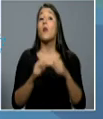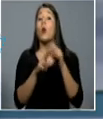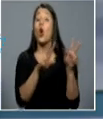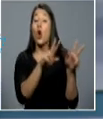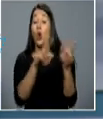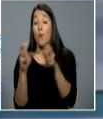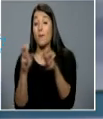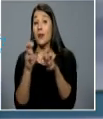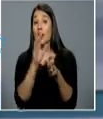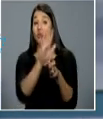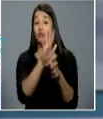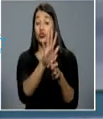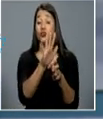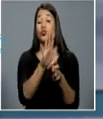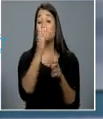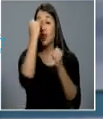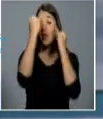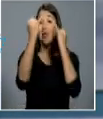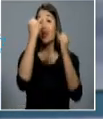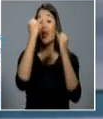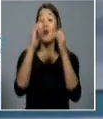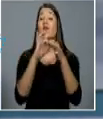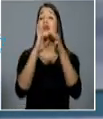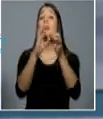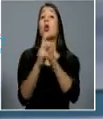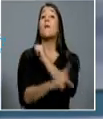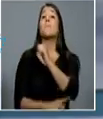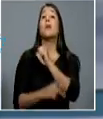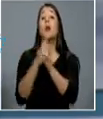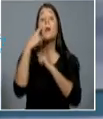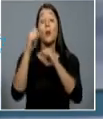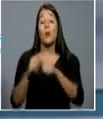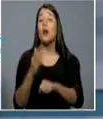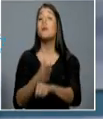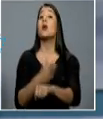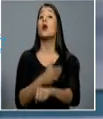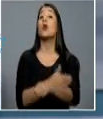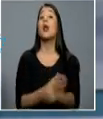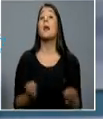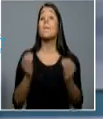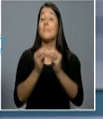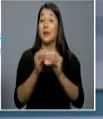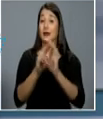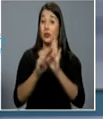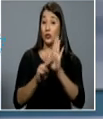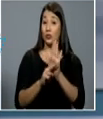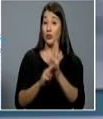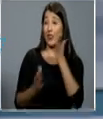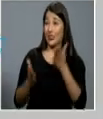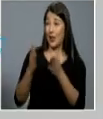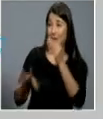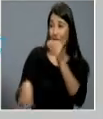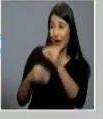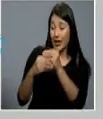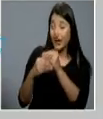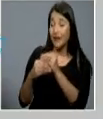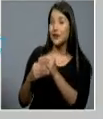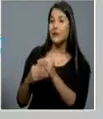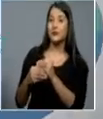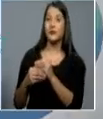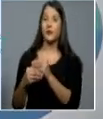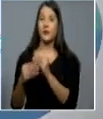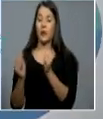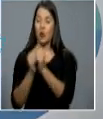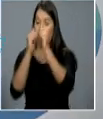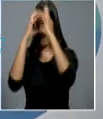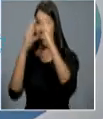condiciones que tenemos nosotros de esos países para mejorar todavía esta calificación? Tal vez agregar Claro. nada más a la pregunta con estos datos